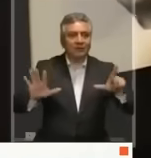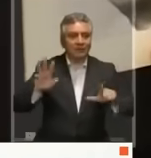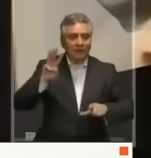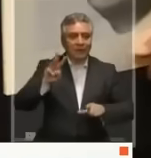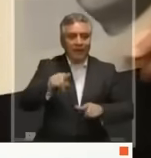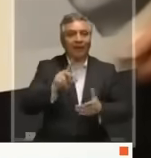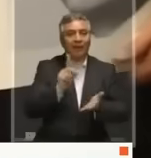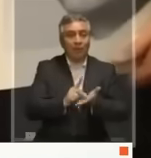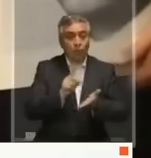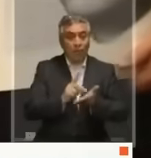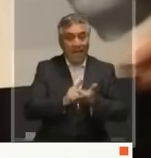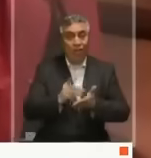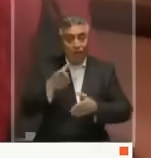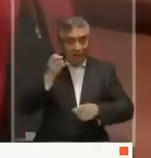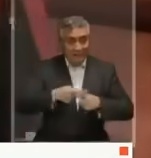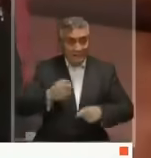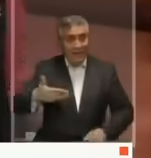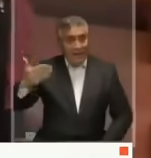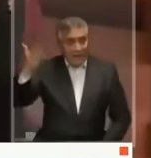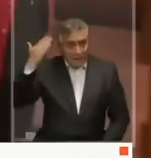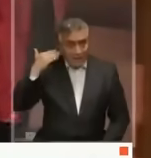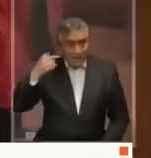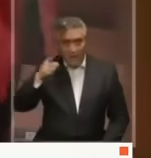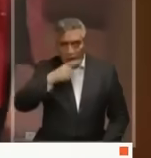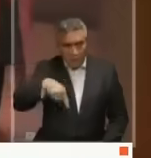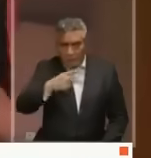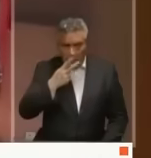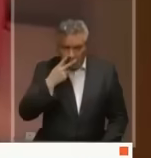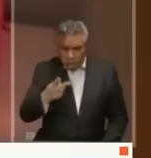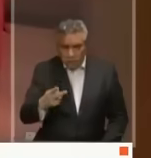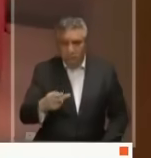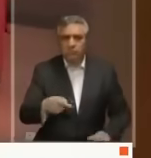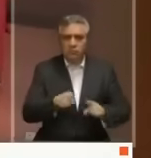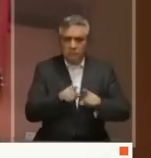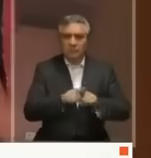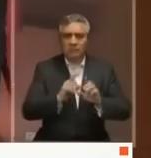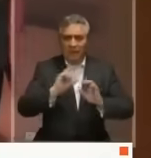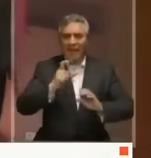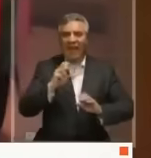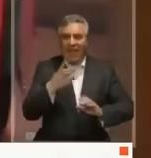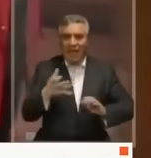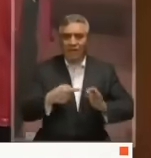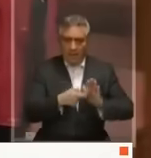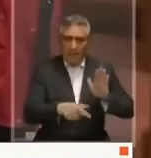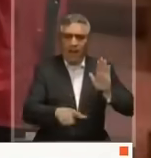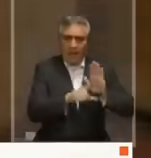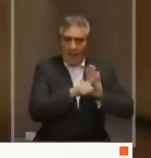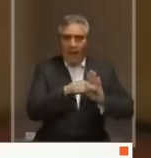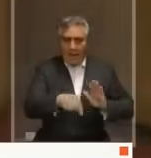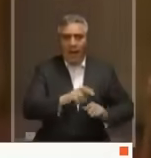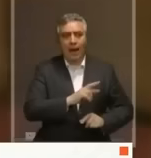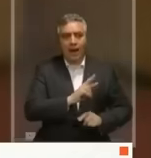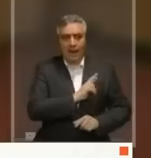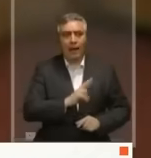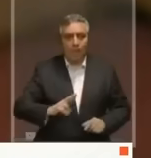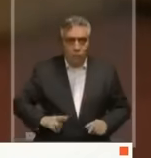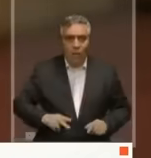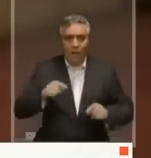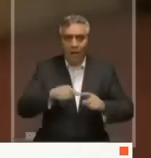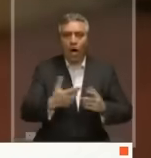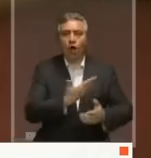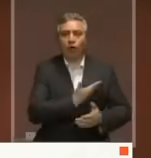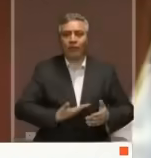de Diputados de la época, la que constató un grave quebrantamiento del orden constitucional y legal de la República durante el gobierno